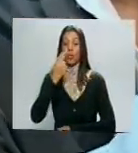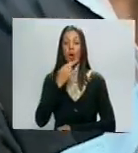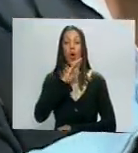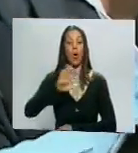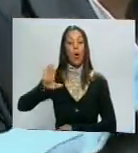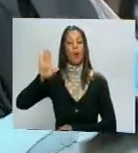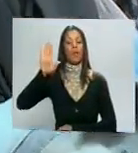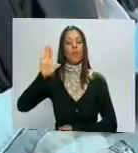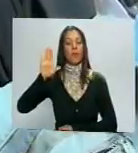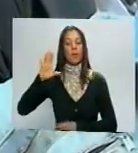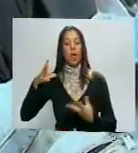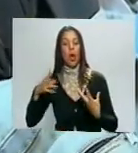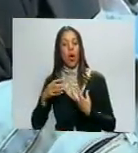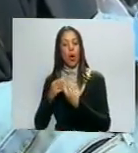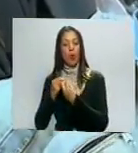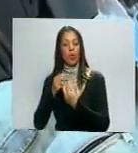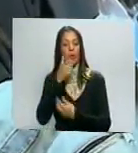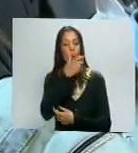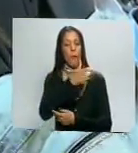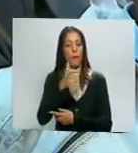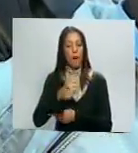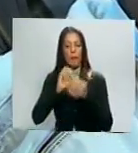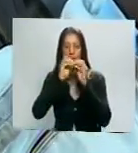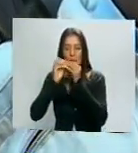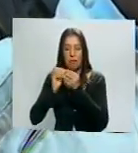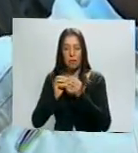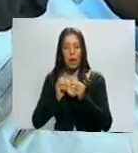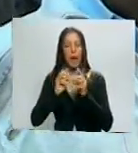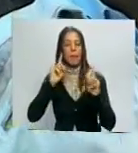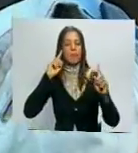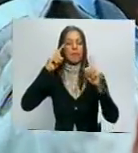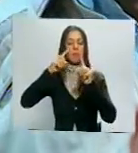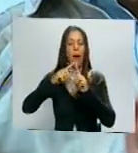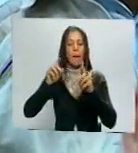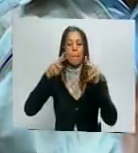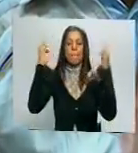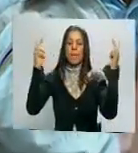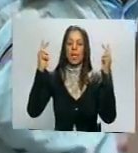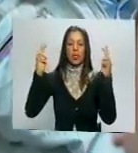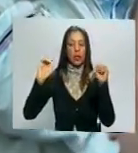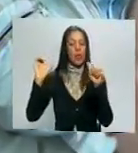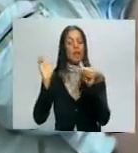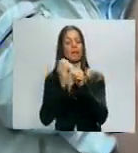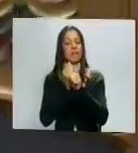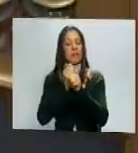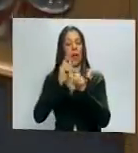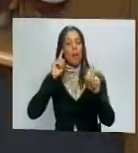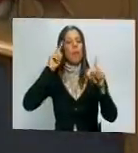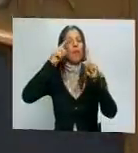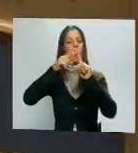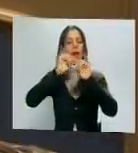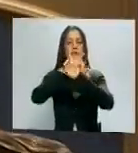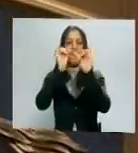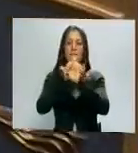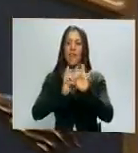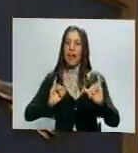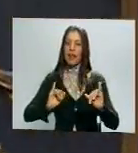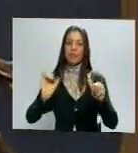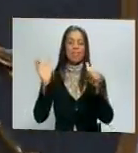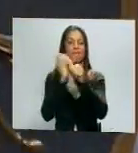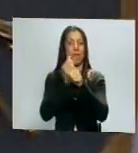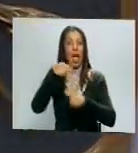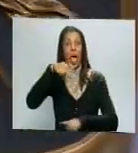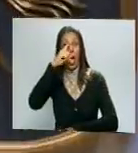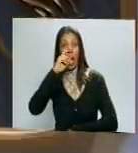construir junto al pueblo las nuevas victorias. Y esas nuevas victorias nos llevarán a la felicidad, y por eso decimos que este